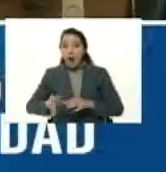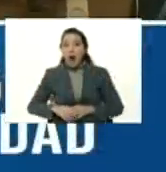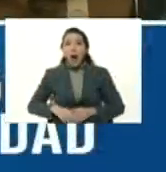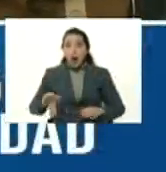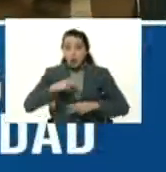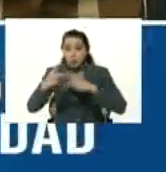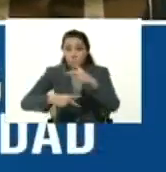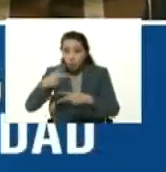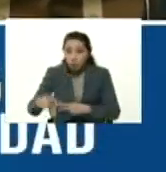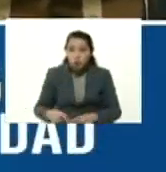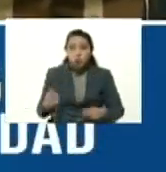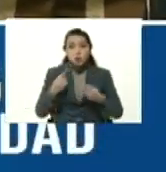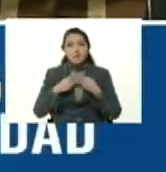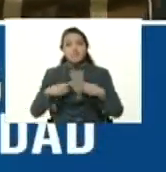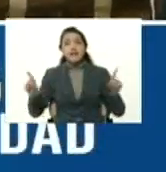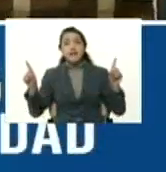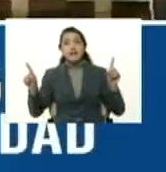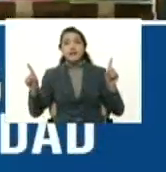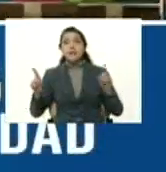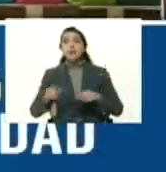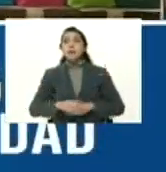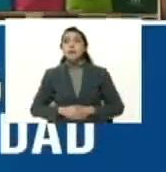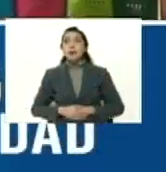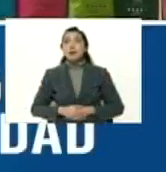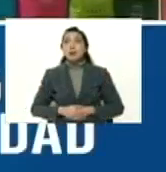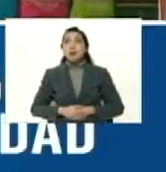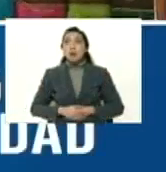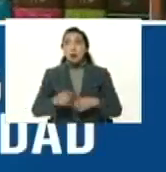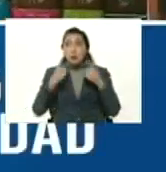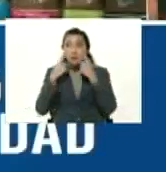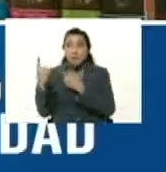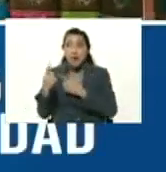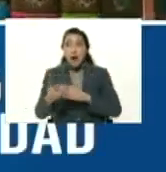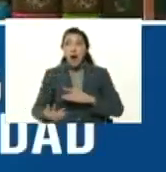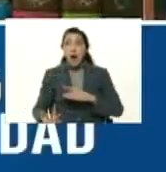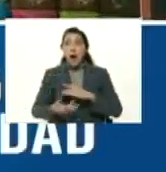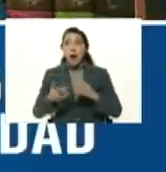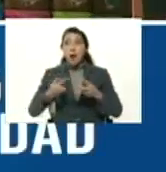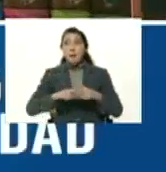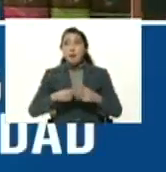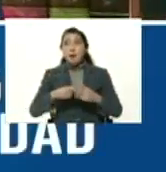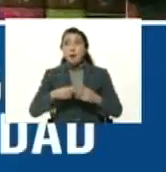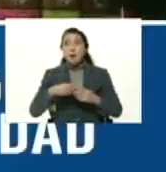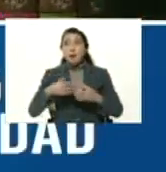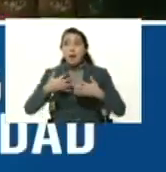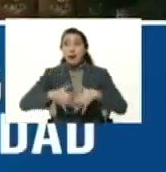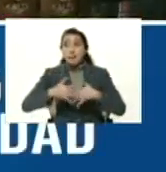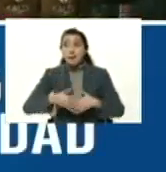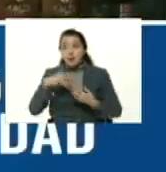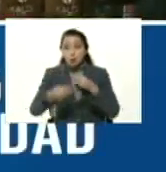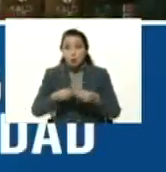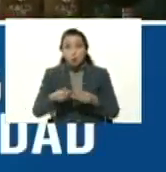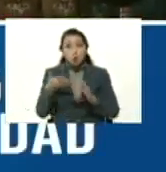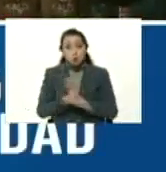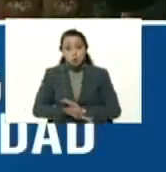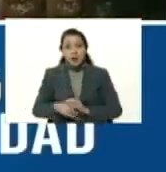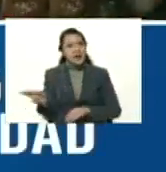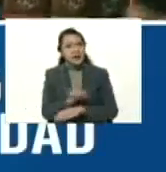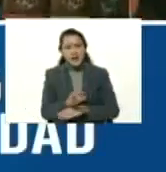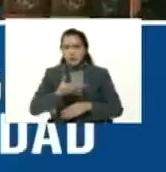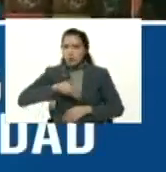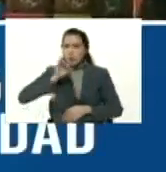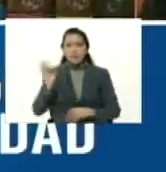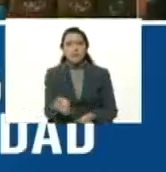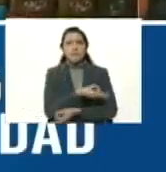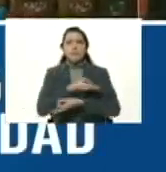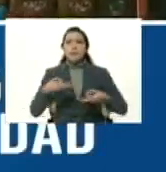Con café, mire. Y acá tenemos la máquina que nos permite hacer la extracción de estas cápsulas. Tenemos café muy rápido, de muy buena